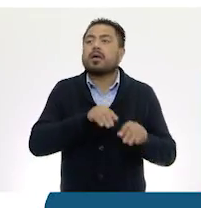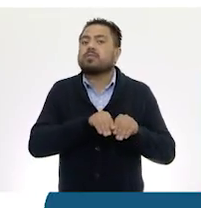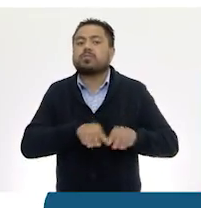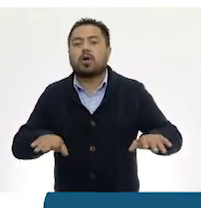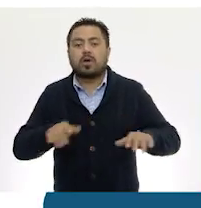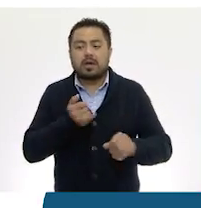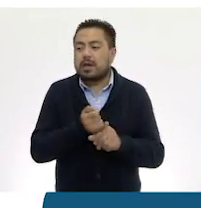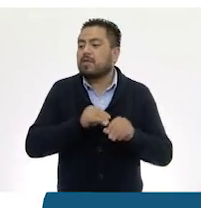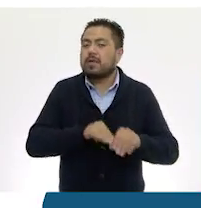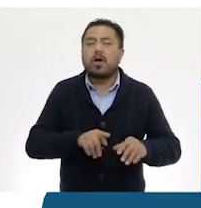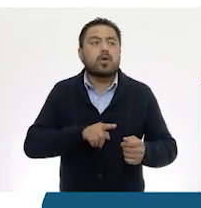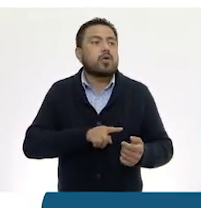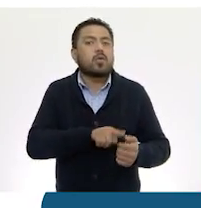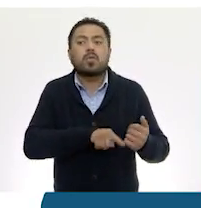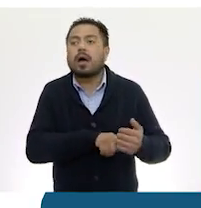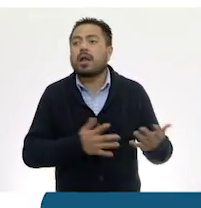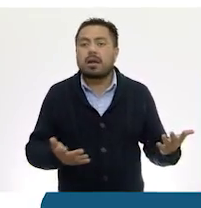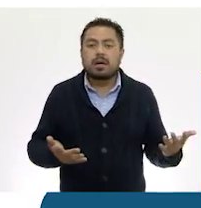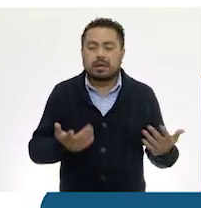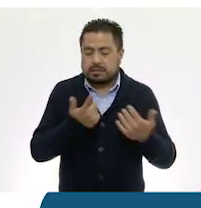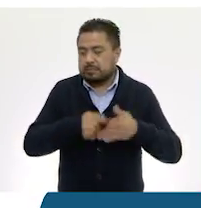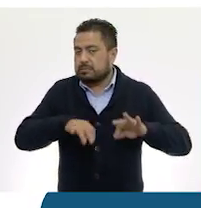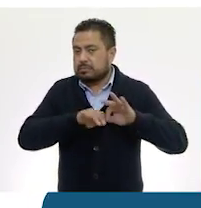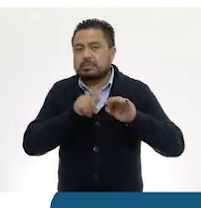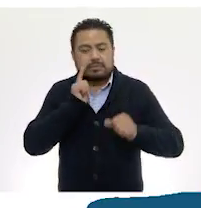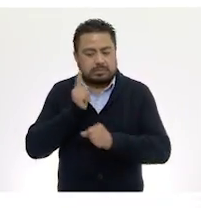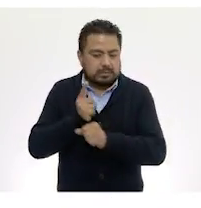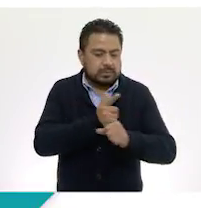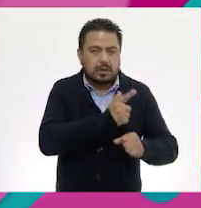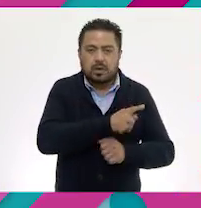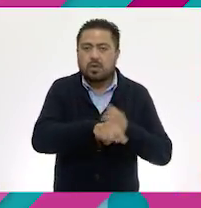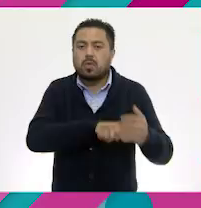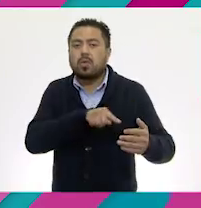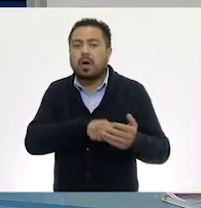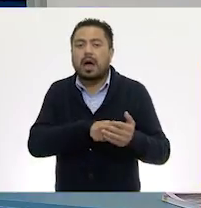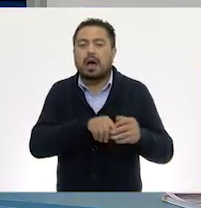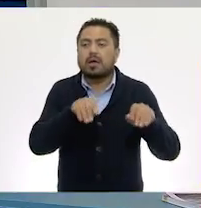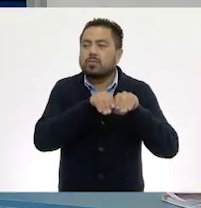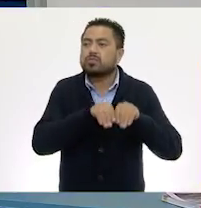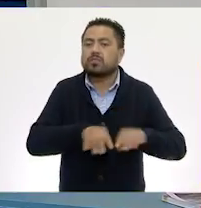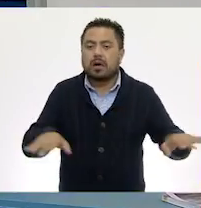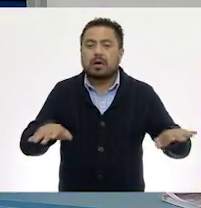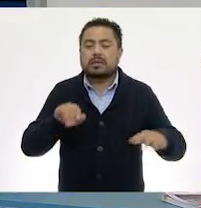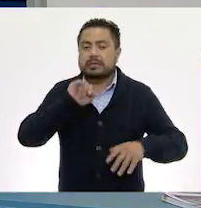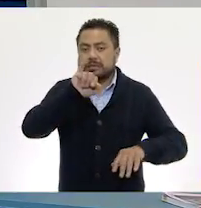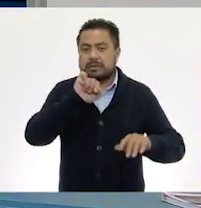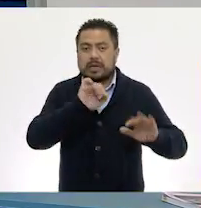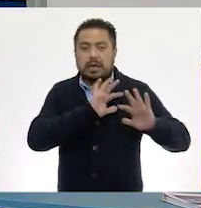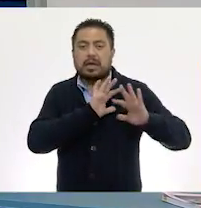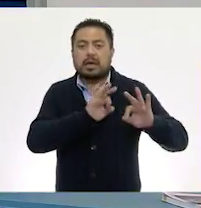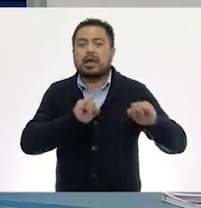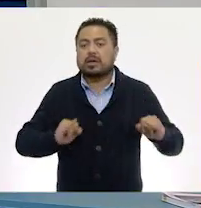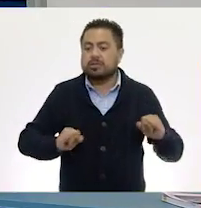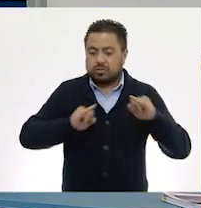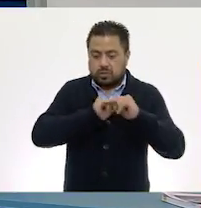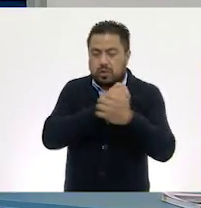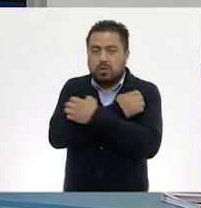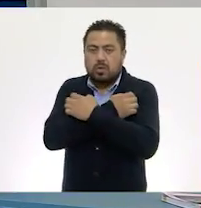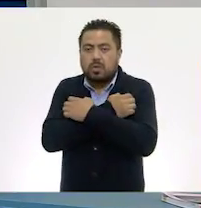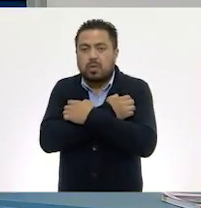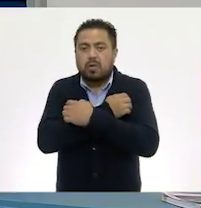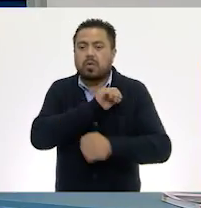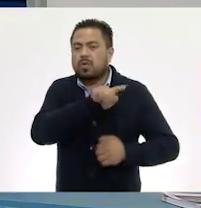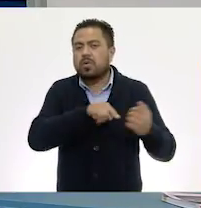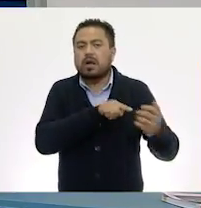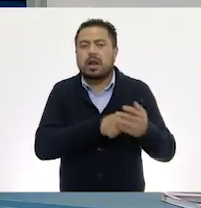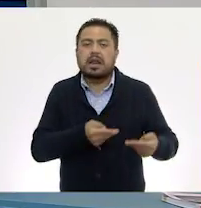el contenido? Es importante identificar el lugar de la publicación, si proviene de una institución educativa, si es de un